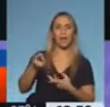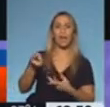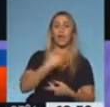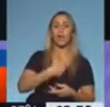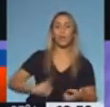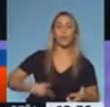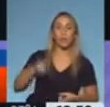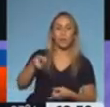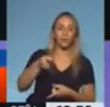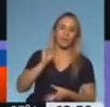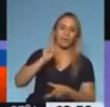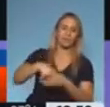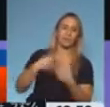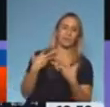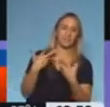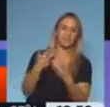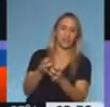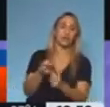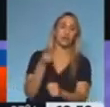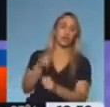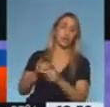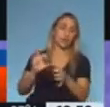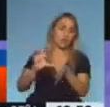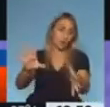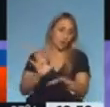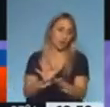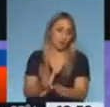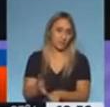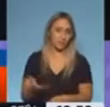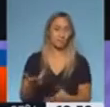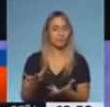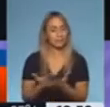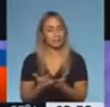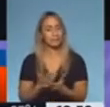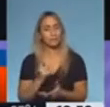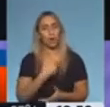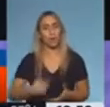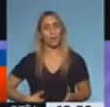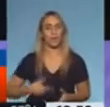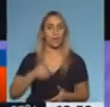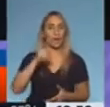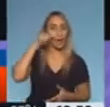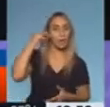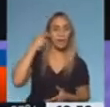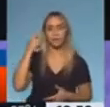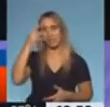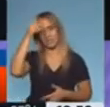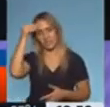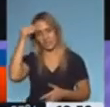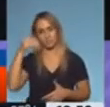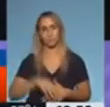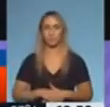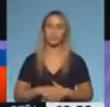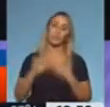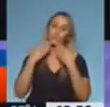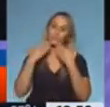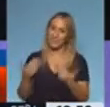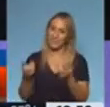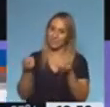sumarse a esta embestida antidemocrática que está sufriendo el gobierno de Alberto y de Cristina. Pedro, muchísimas gracias. Buenas